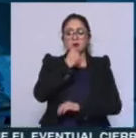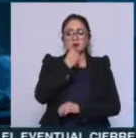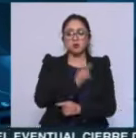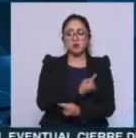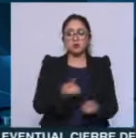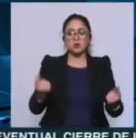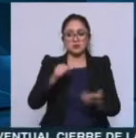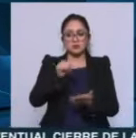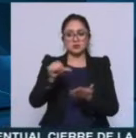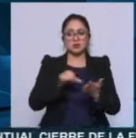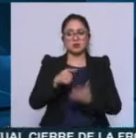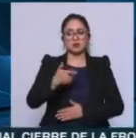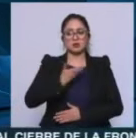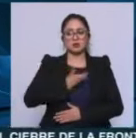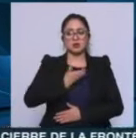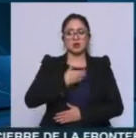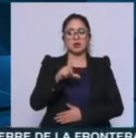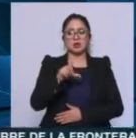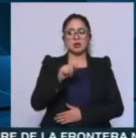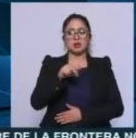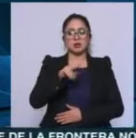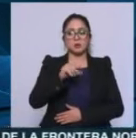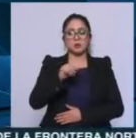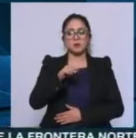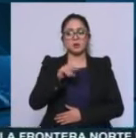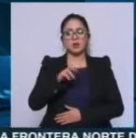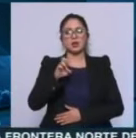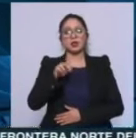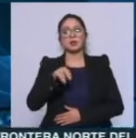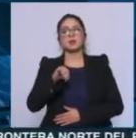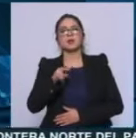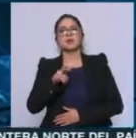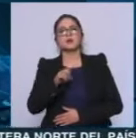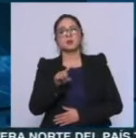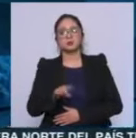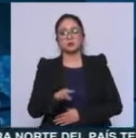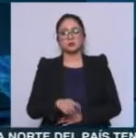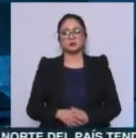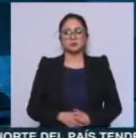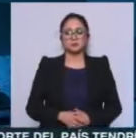cantores del Centro Histórico con Latinoamérica en mi voz. 21 Noticias.